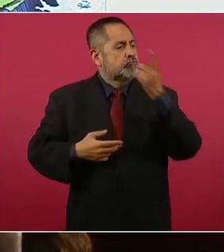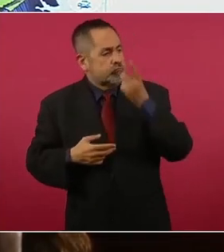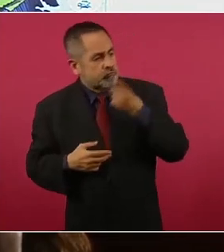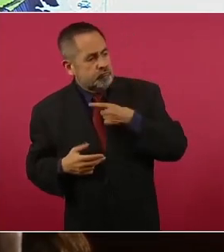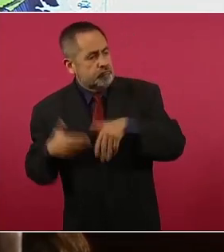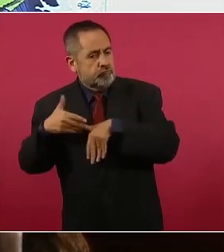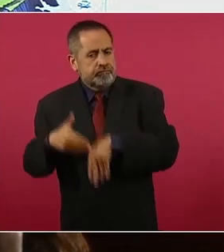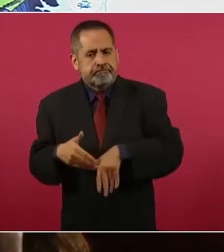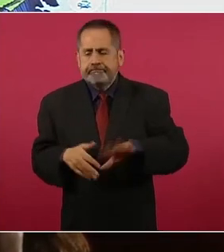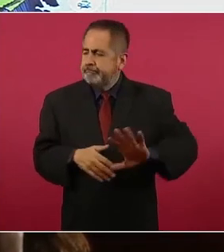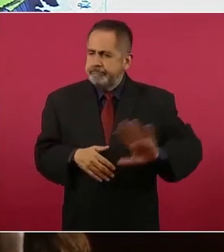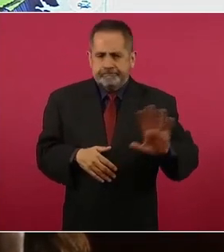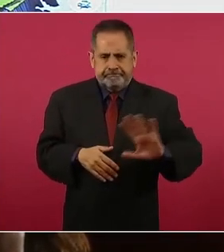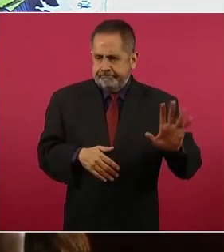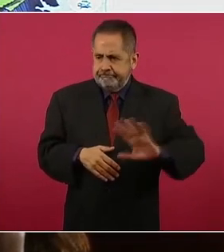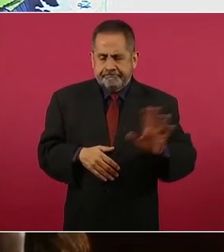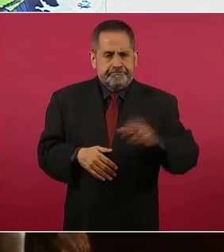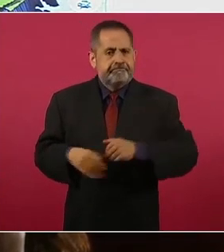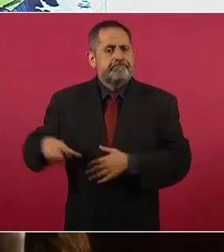El gobierno